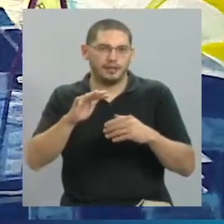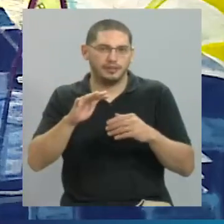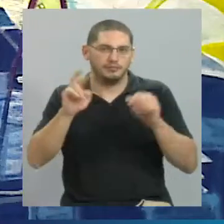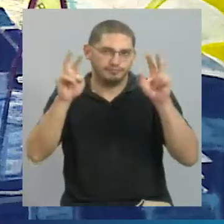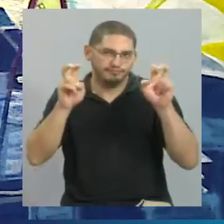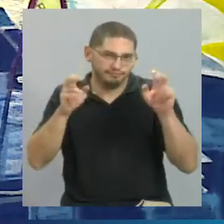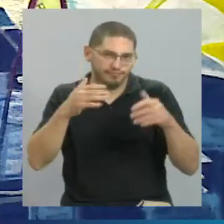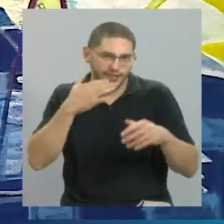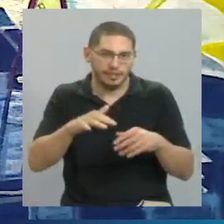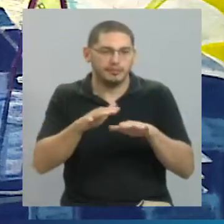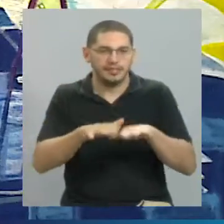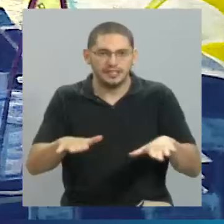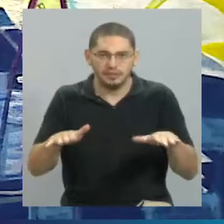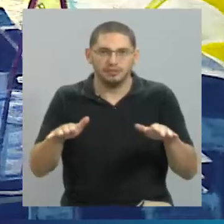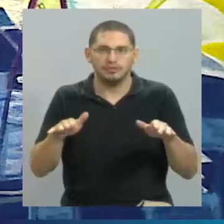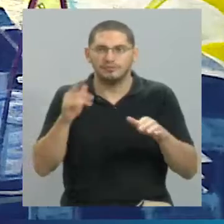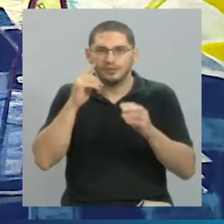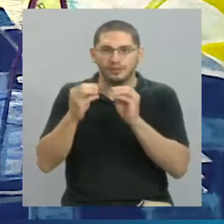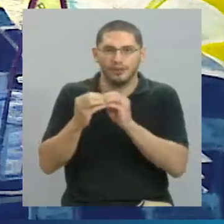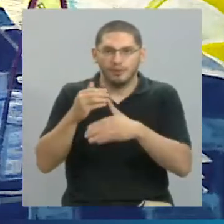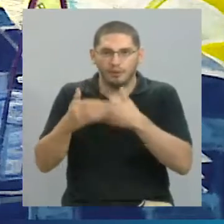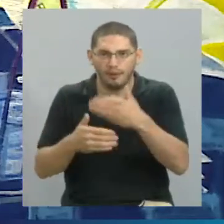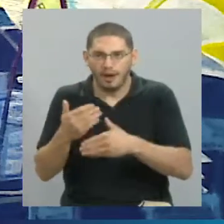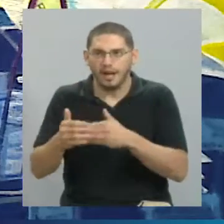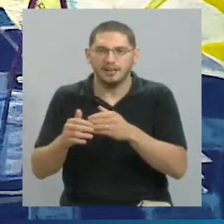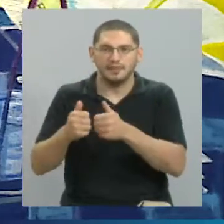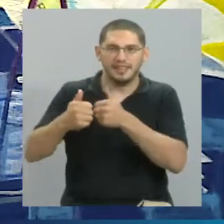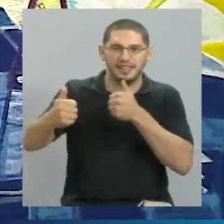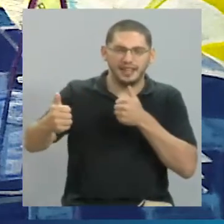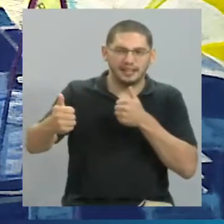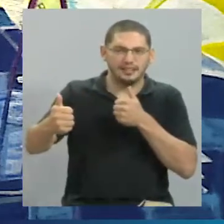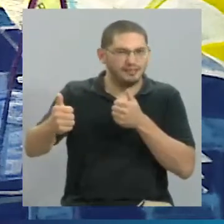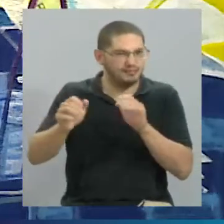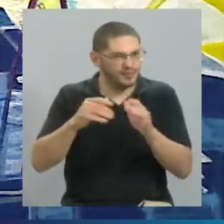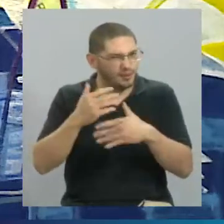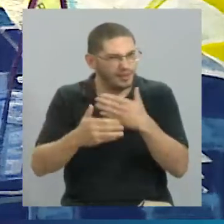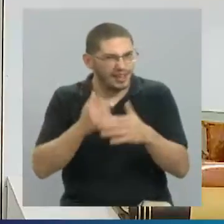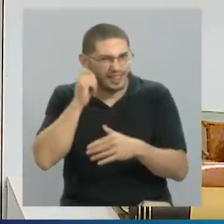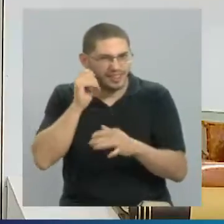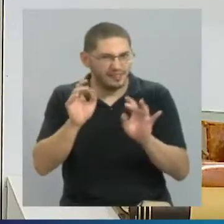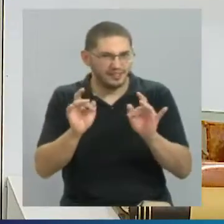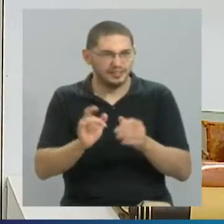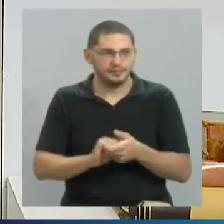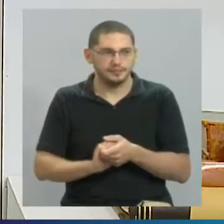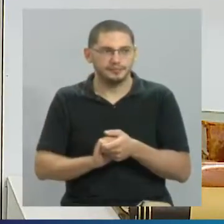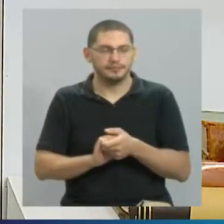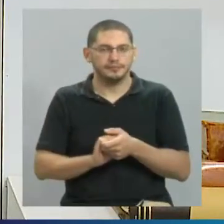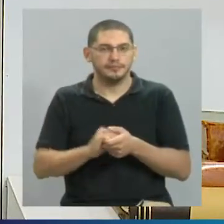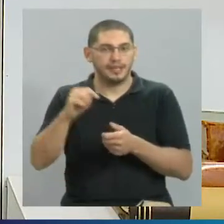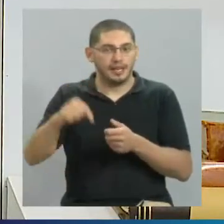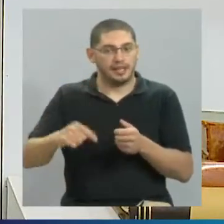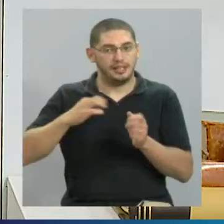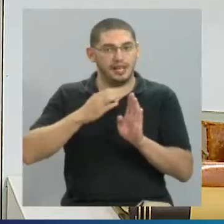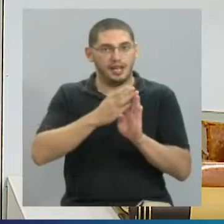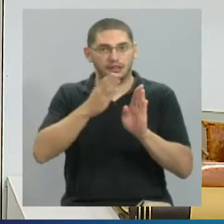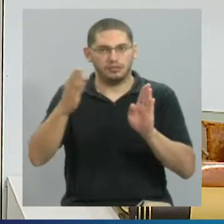son niños, de jugar con su compañerito, pero tener cierta distancia. Es complicado más a esa edad. Sobre todo porque venimos de un año donde los